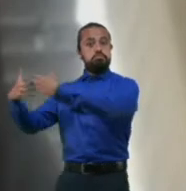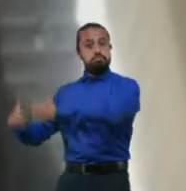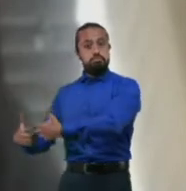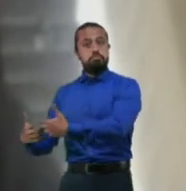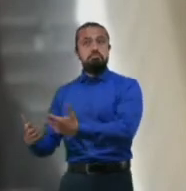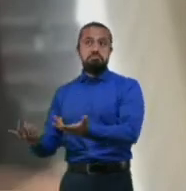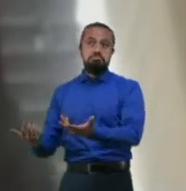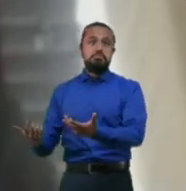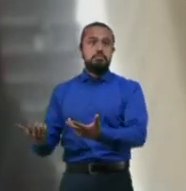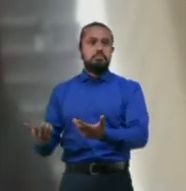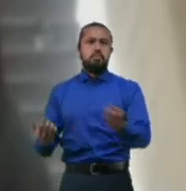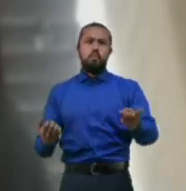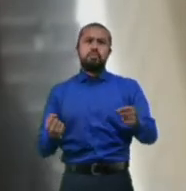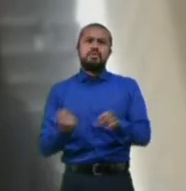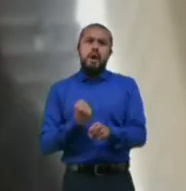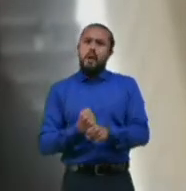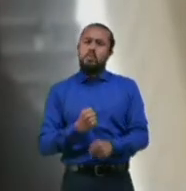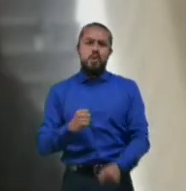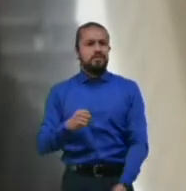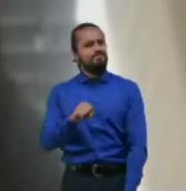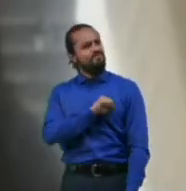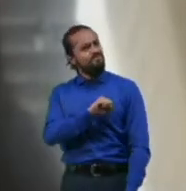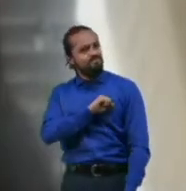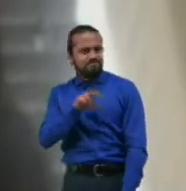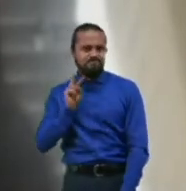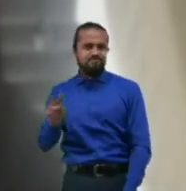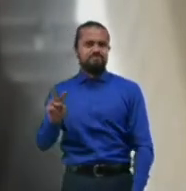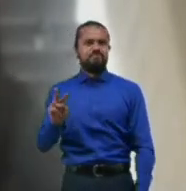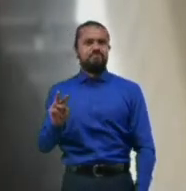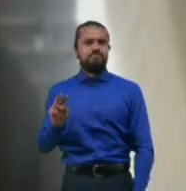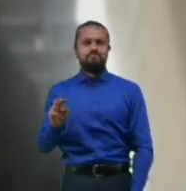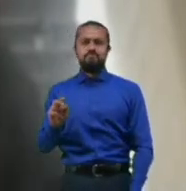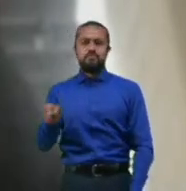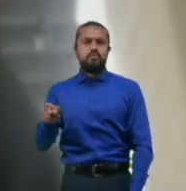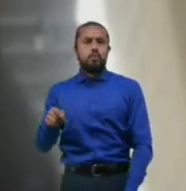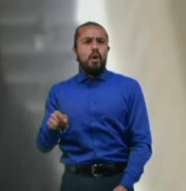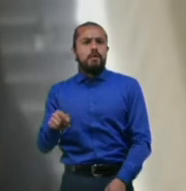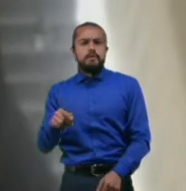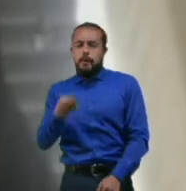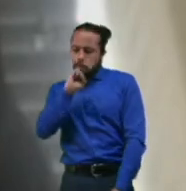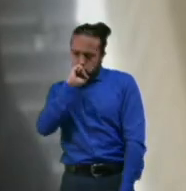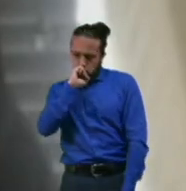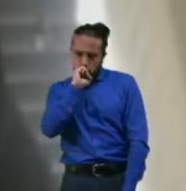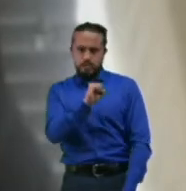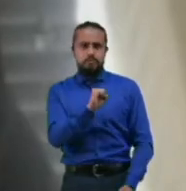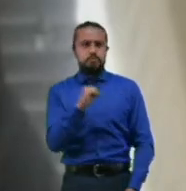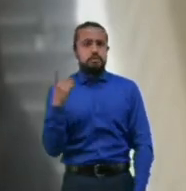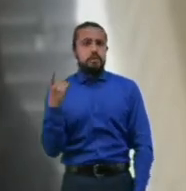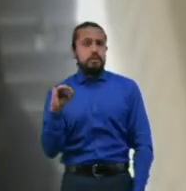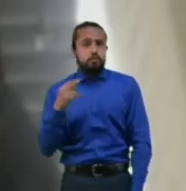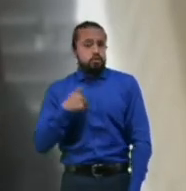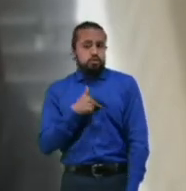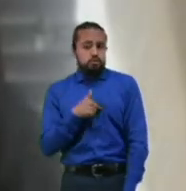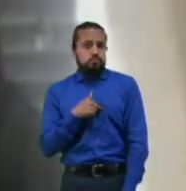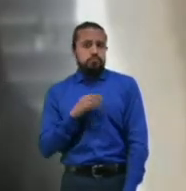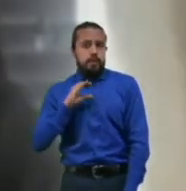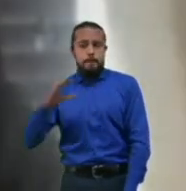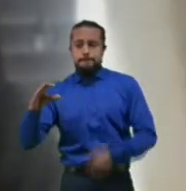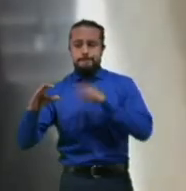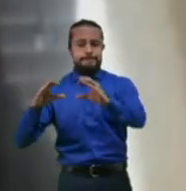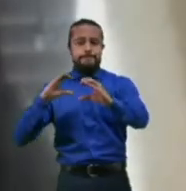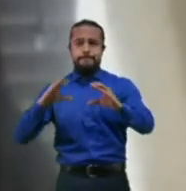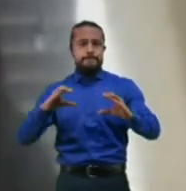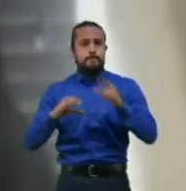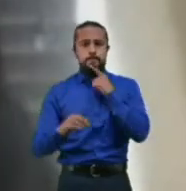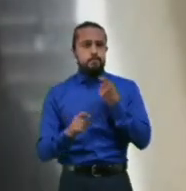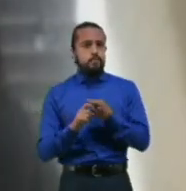muy bacano de emprendedores que trabajaban por la pasión de lo digital, porque no podíamos pagar buenos salarios. Y gracias a